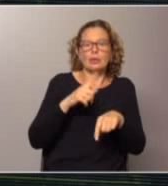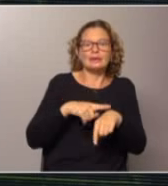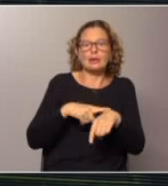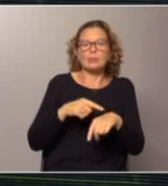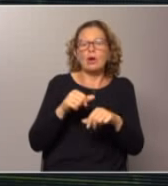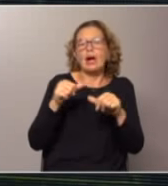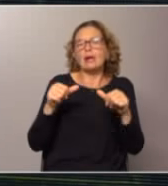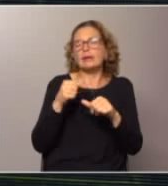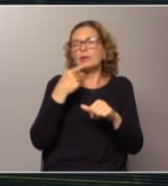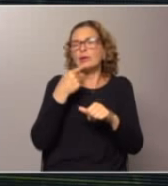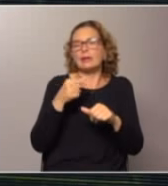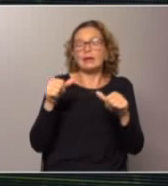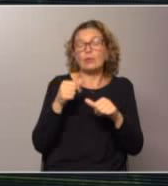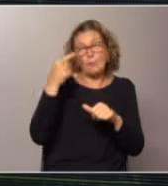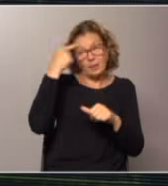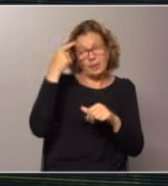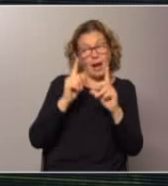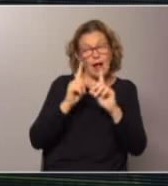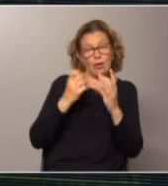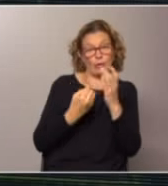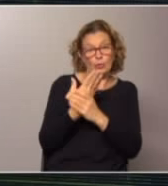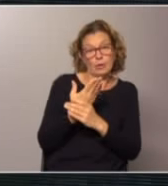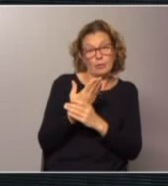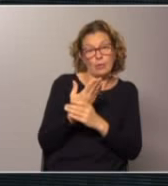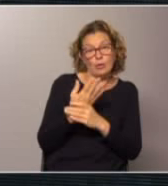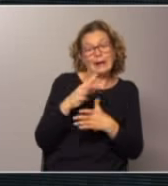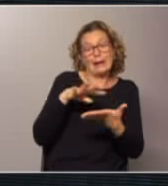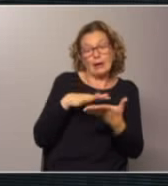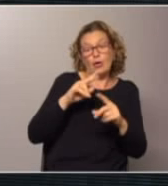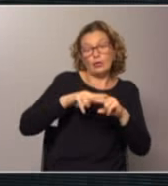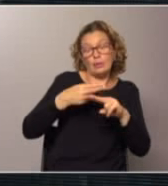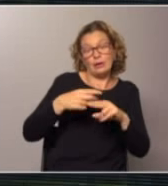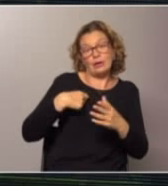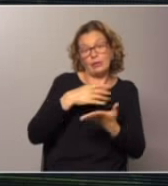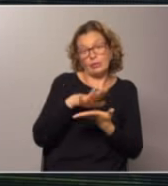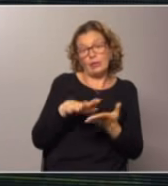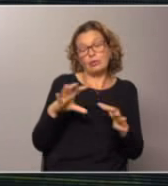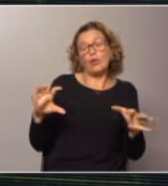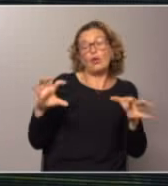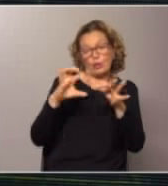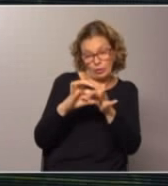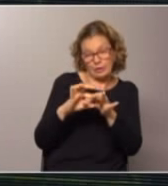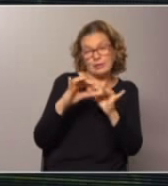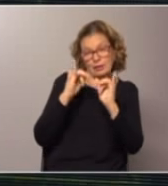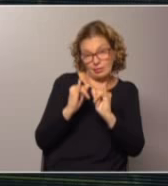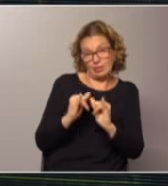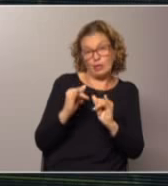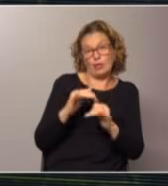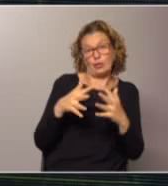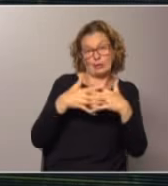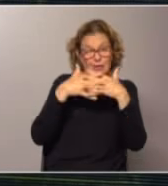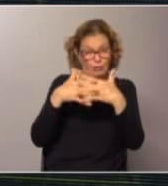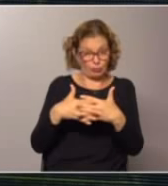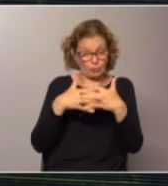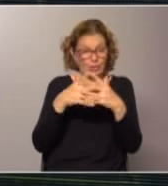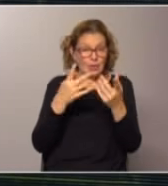lo que se hizo de pensar cosas nuevas de reinterpretar y releer a la sociedad todas esas cosas si conectan creo con el caso norteamericano